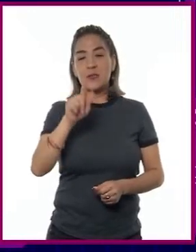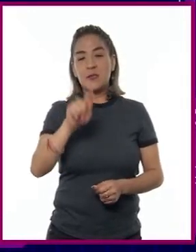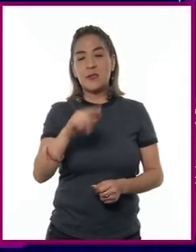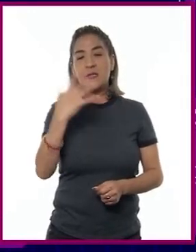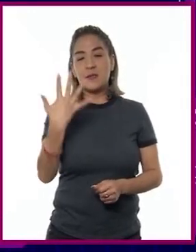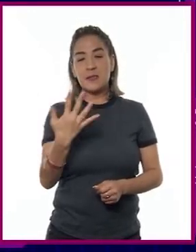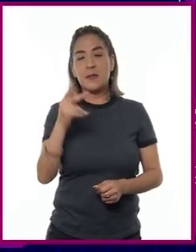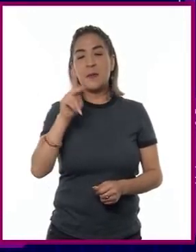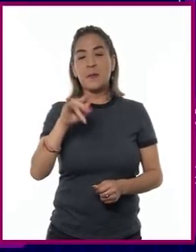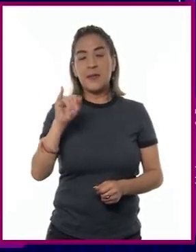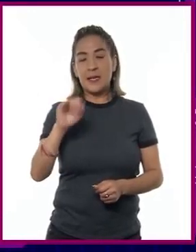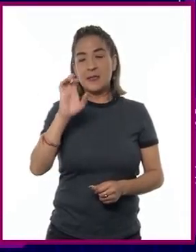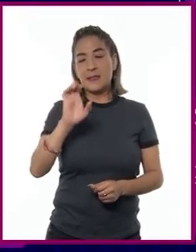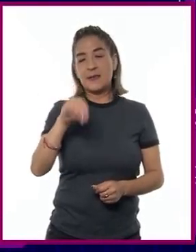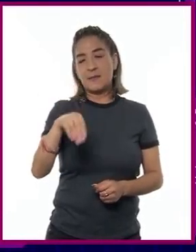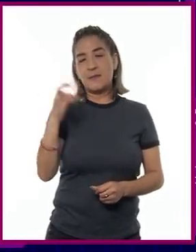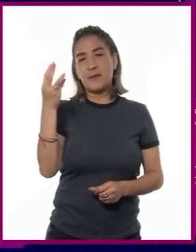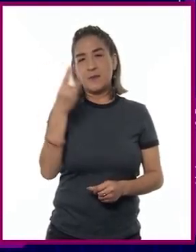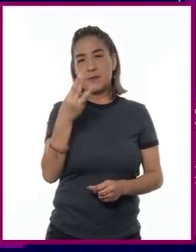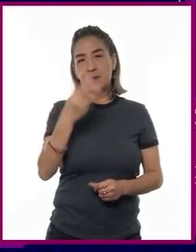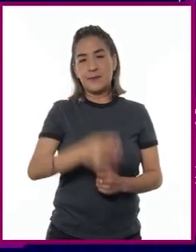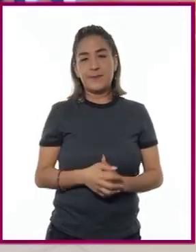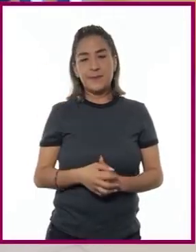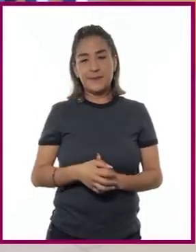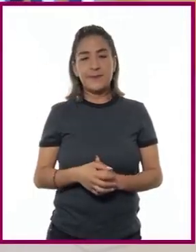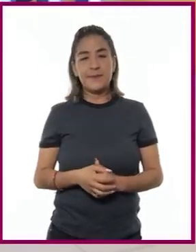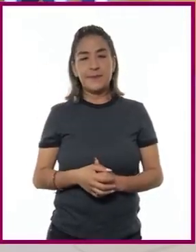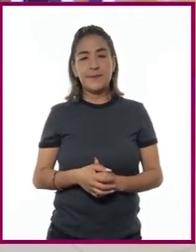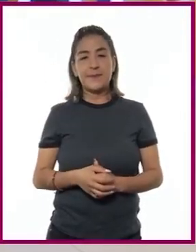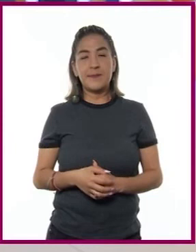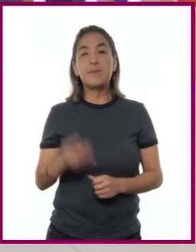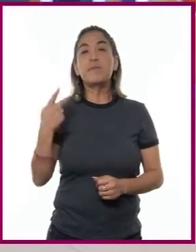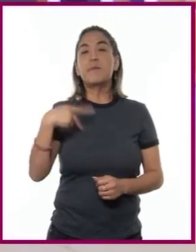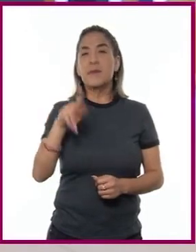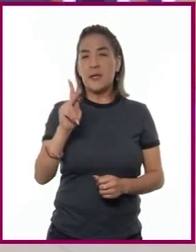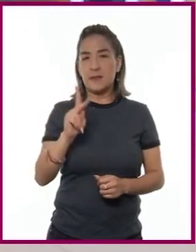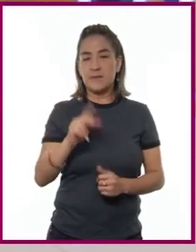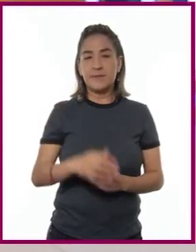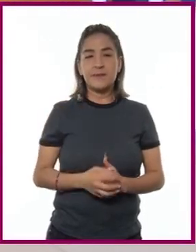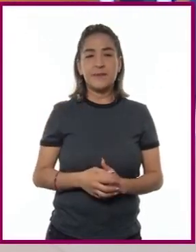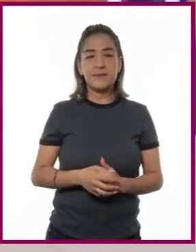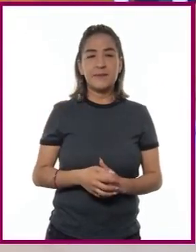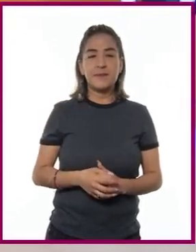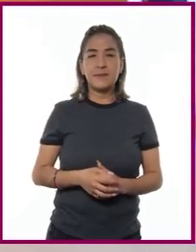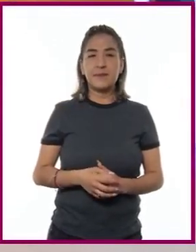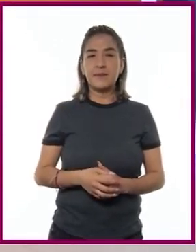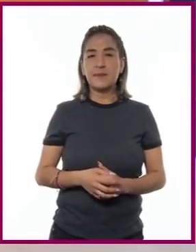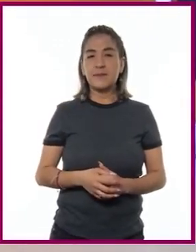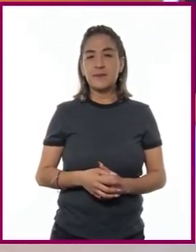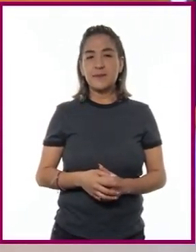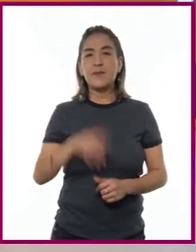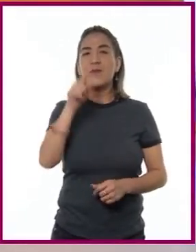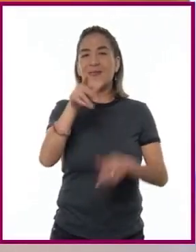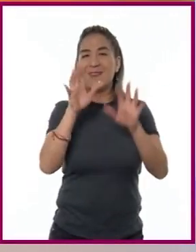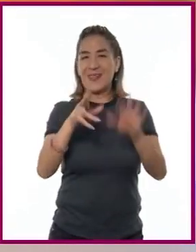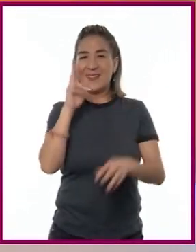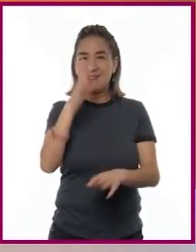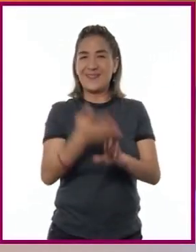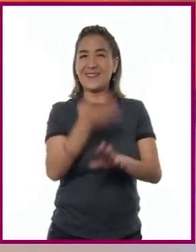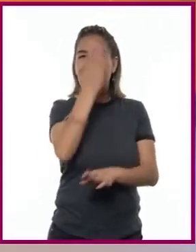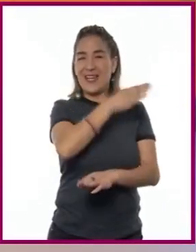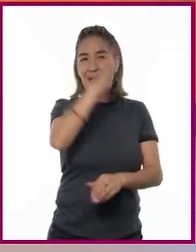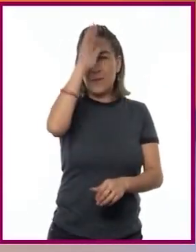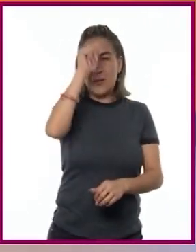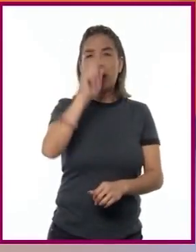93.75 pi centímetros cúbicos. Pero, como se acordó, 1 centímetro